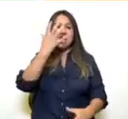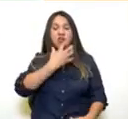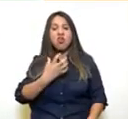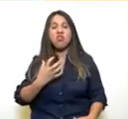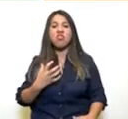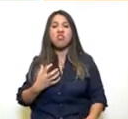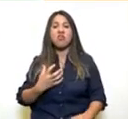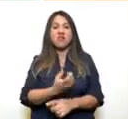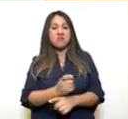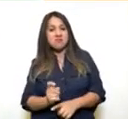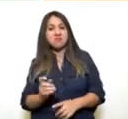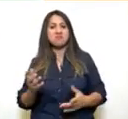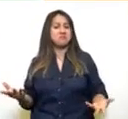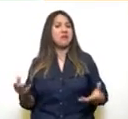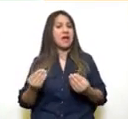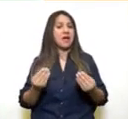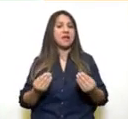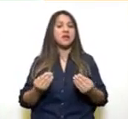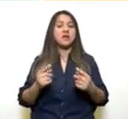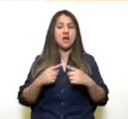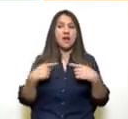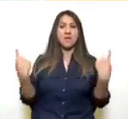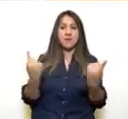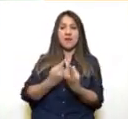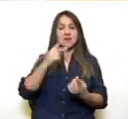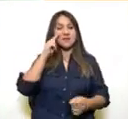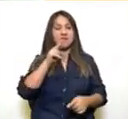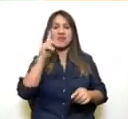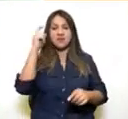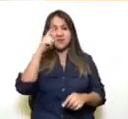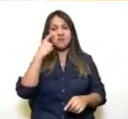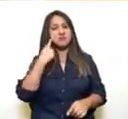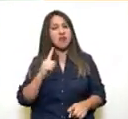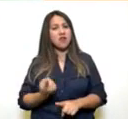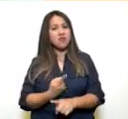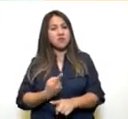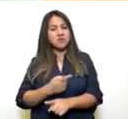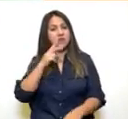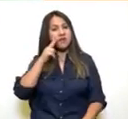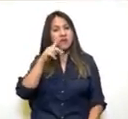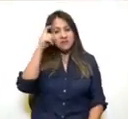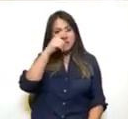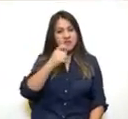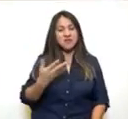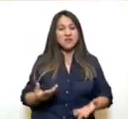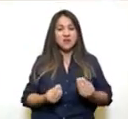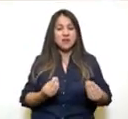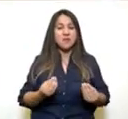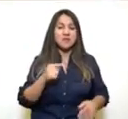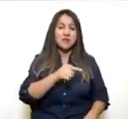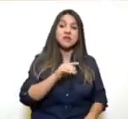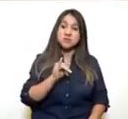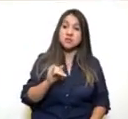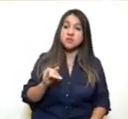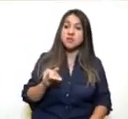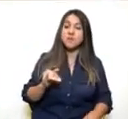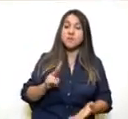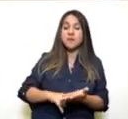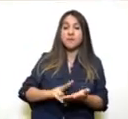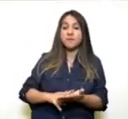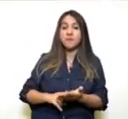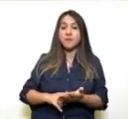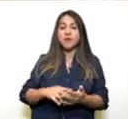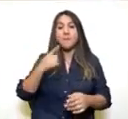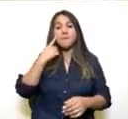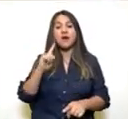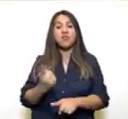una hay un ambiente difícil para el diálogo no no le parece que ha pasado si es un ambiente difícil para